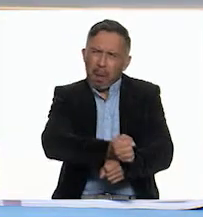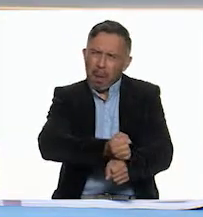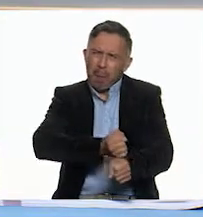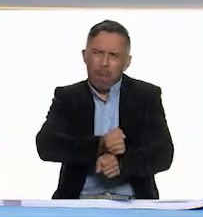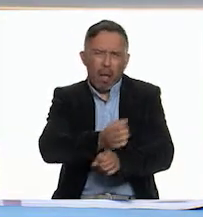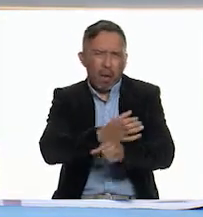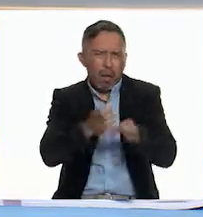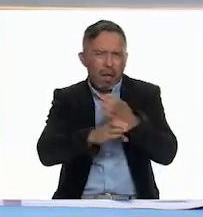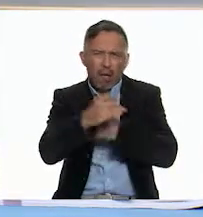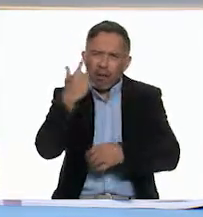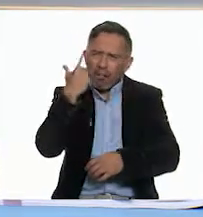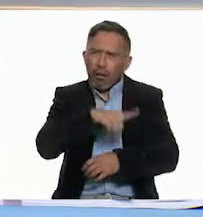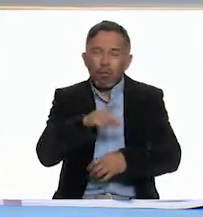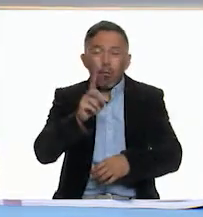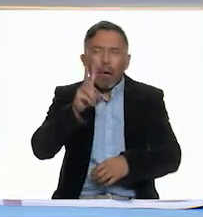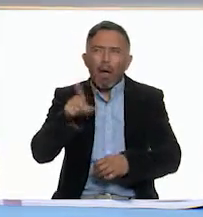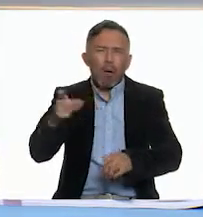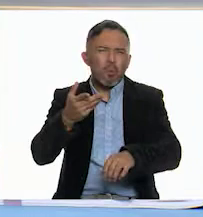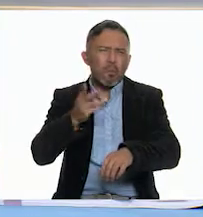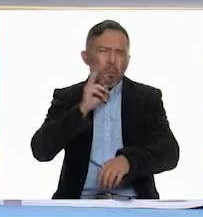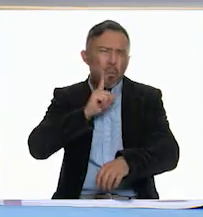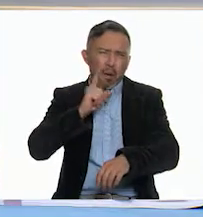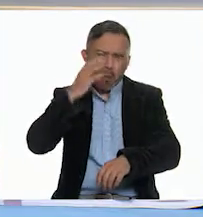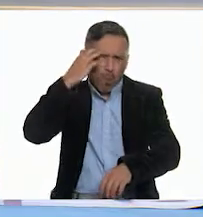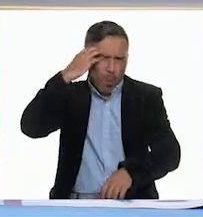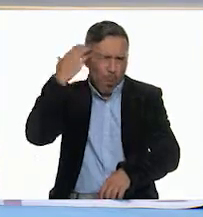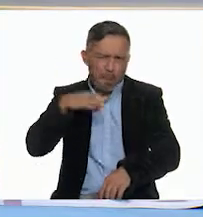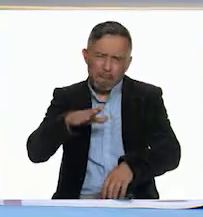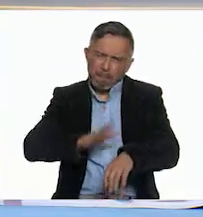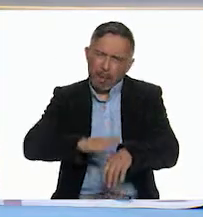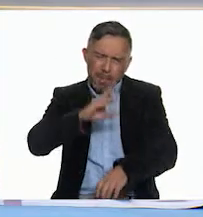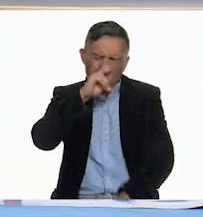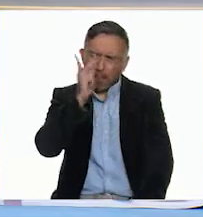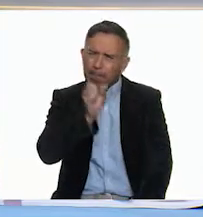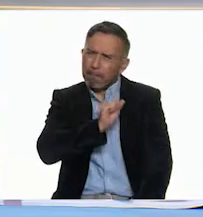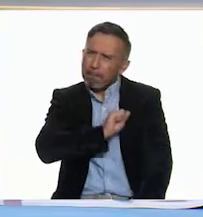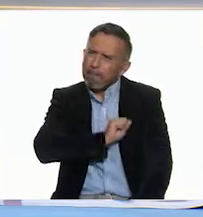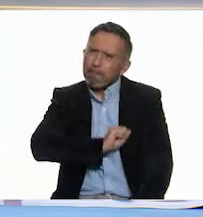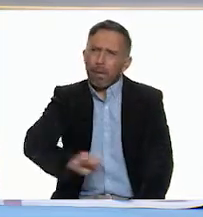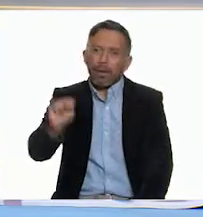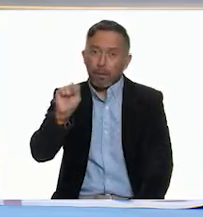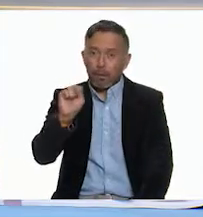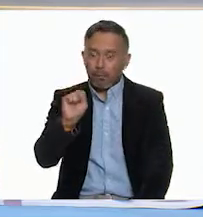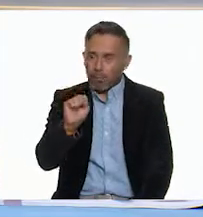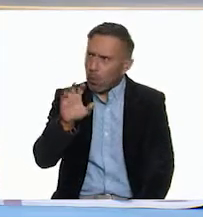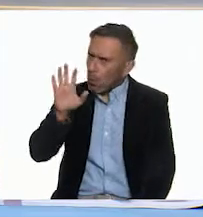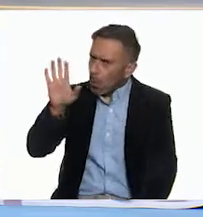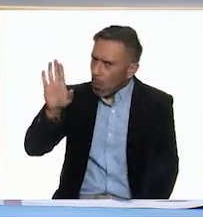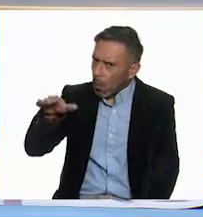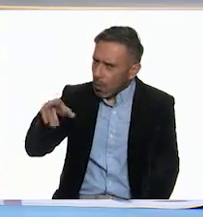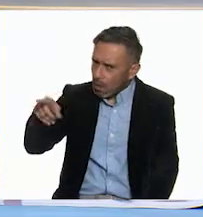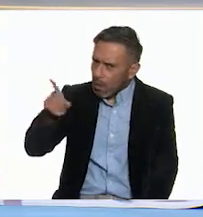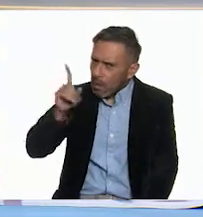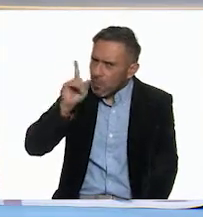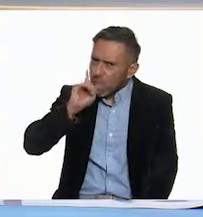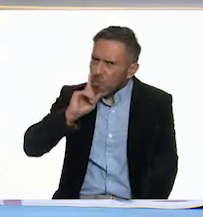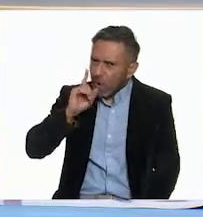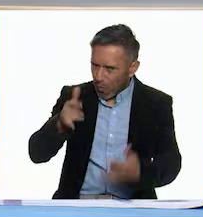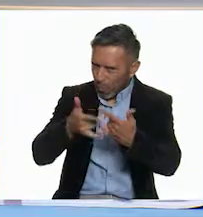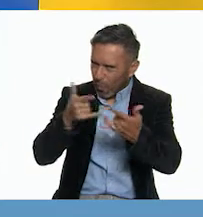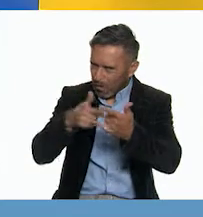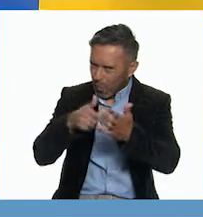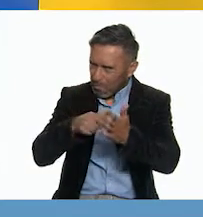mala, malicísima, maestra. Ay, ¿sí existen personas tan malvadas como la señora del